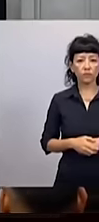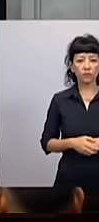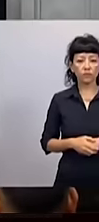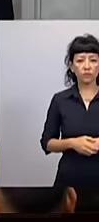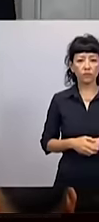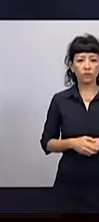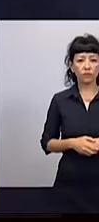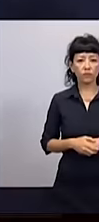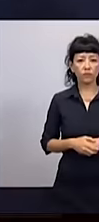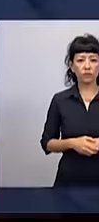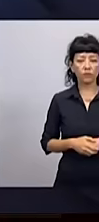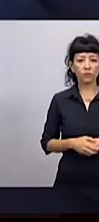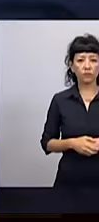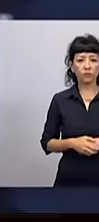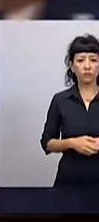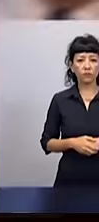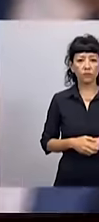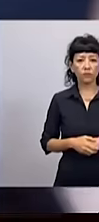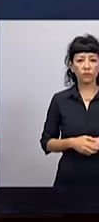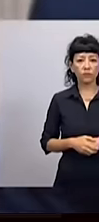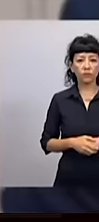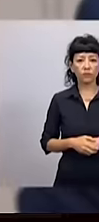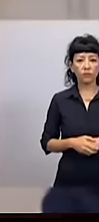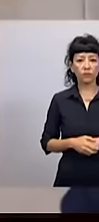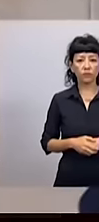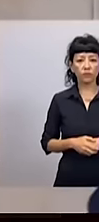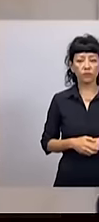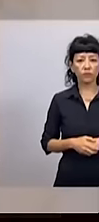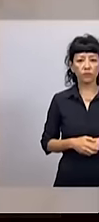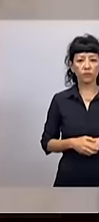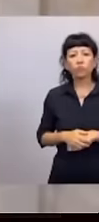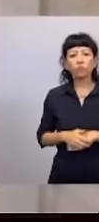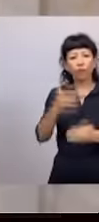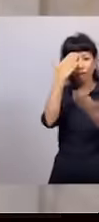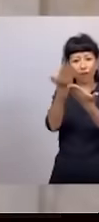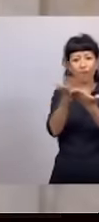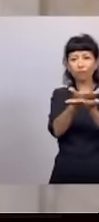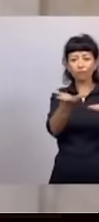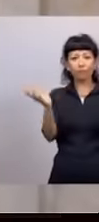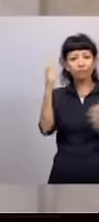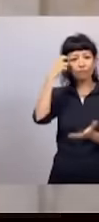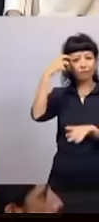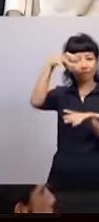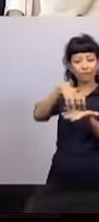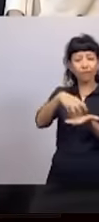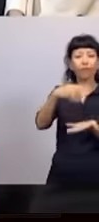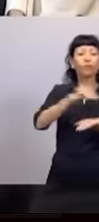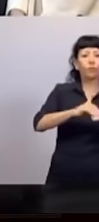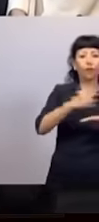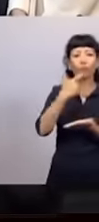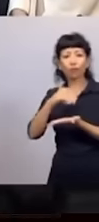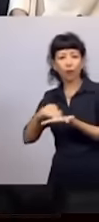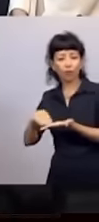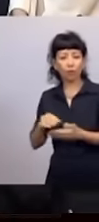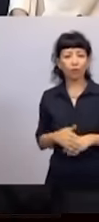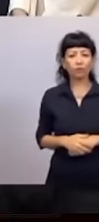mirar con mucha atención qué es lo que pasa en Argentina, que al fin y al cabo, bueno, es un país occidental con instituciones